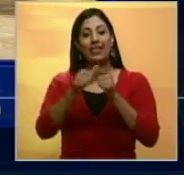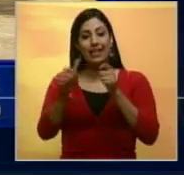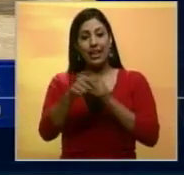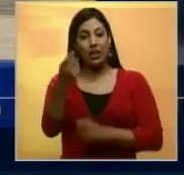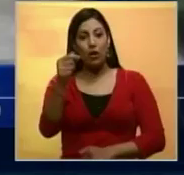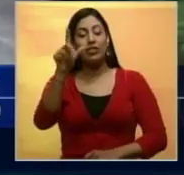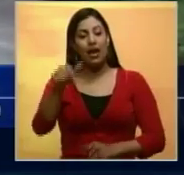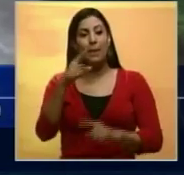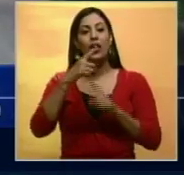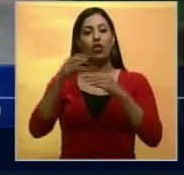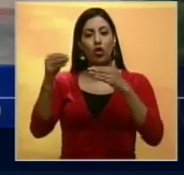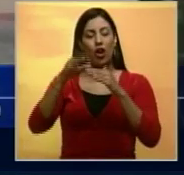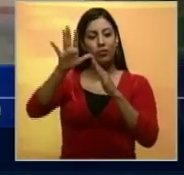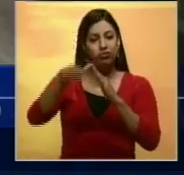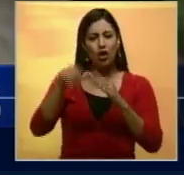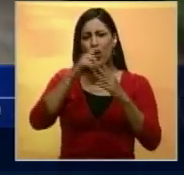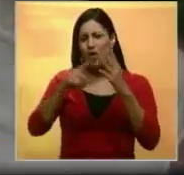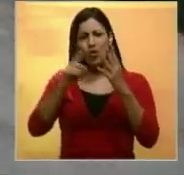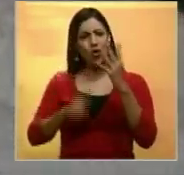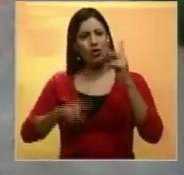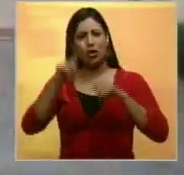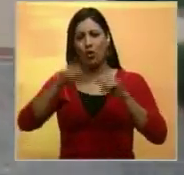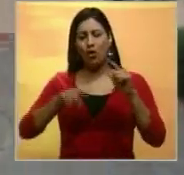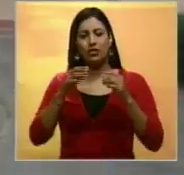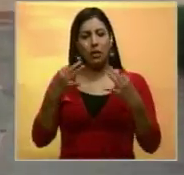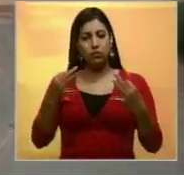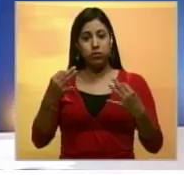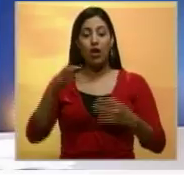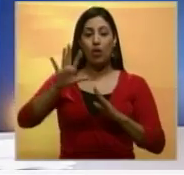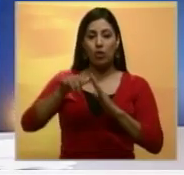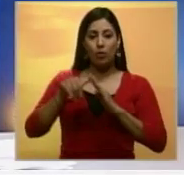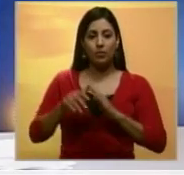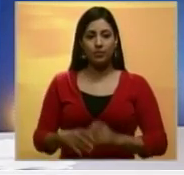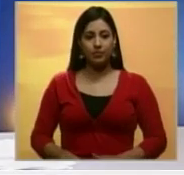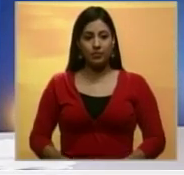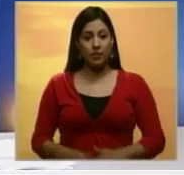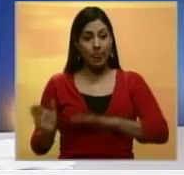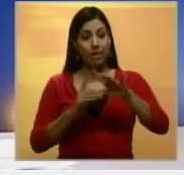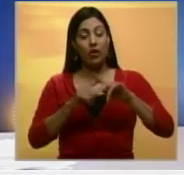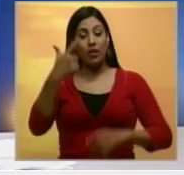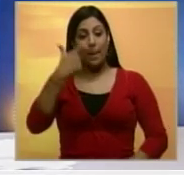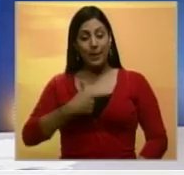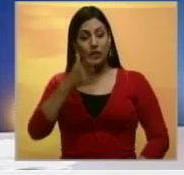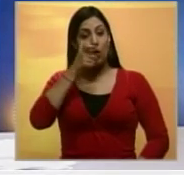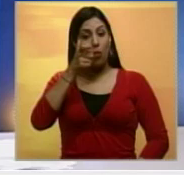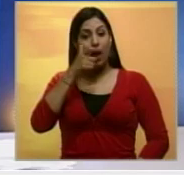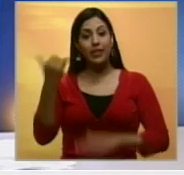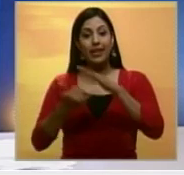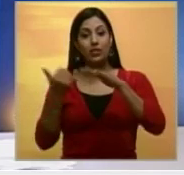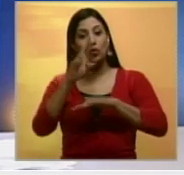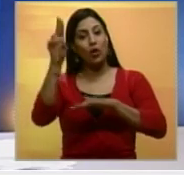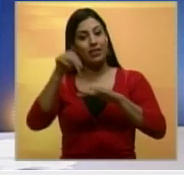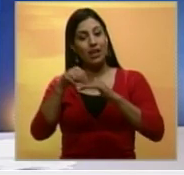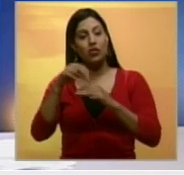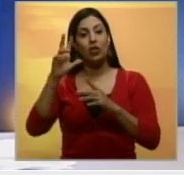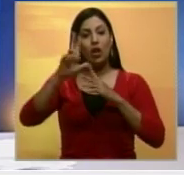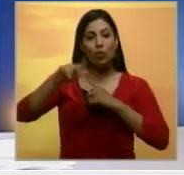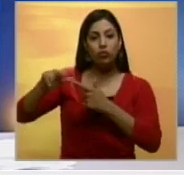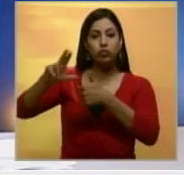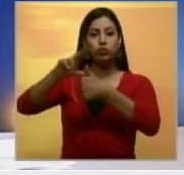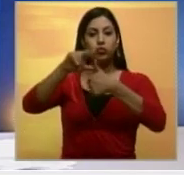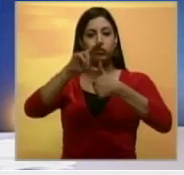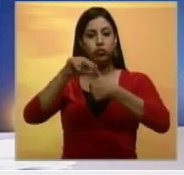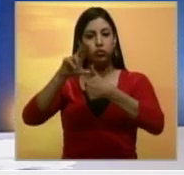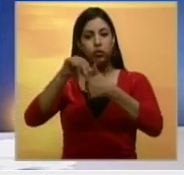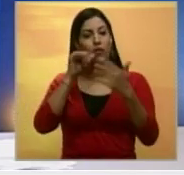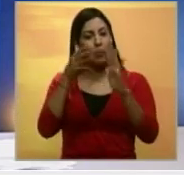bolívares y moneda extranjera, entre otros objetos de valor. El personal de guardia del Instituto Nacional de Meteorología e